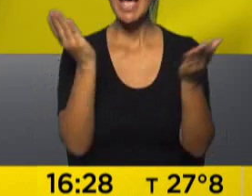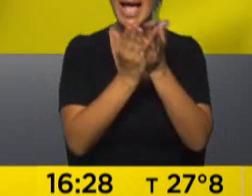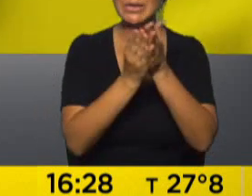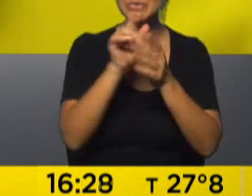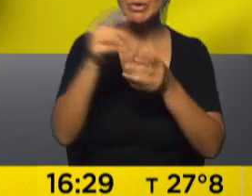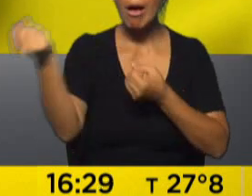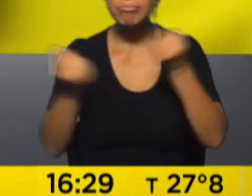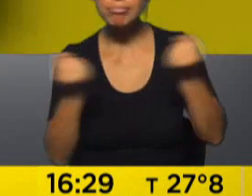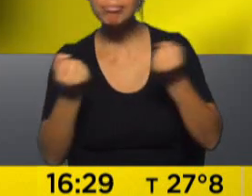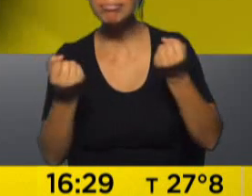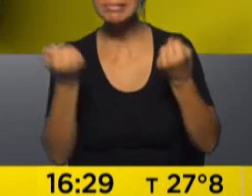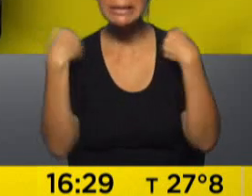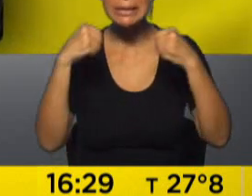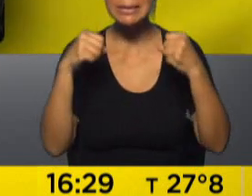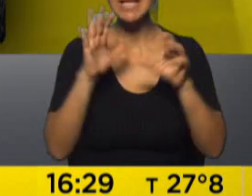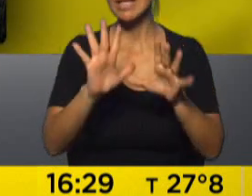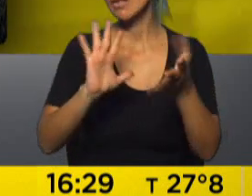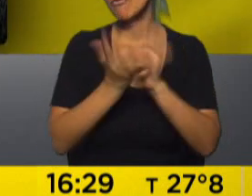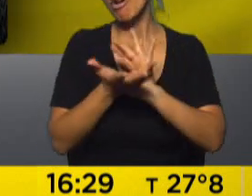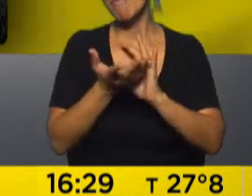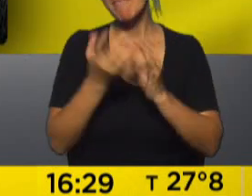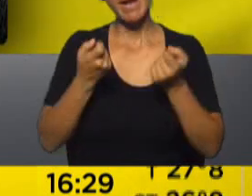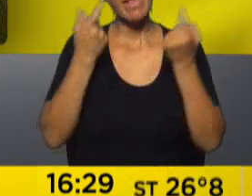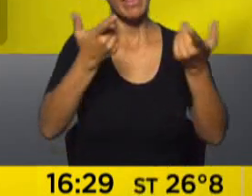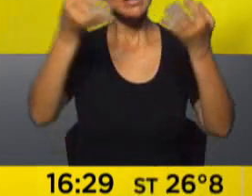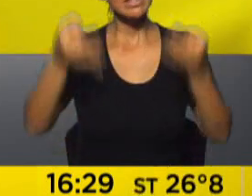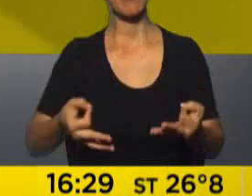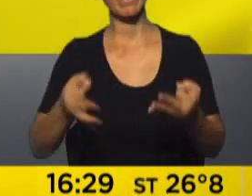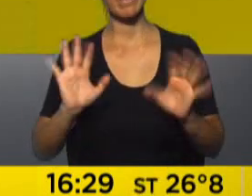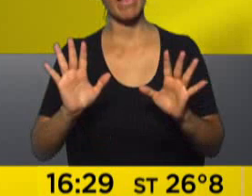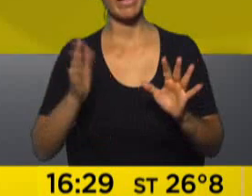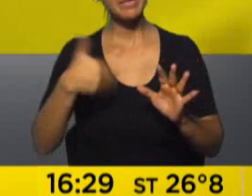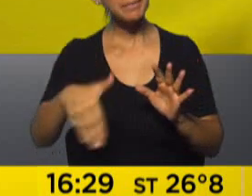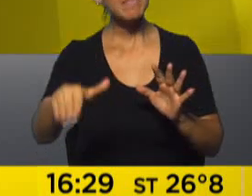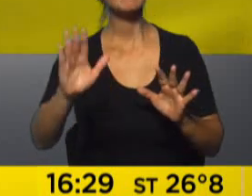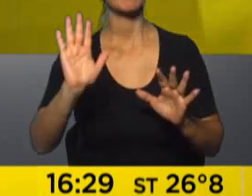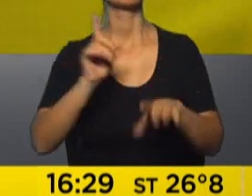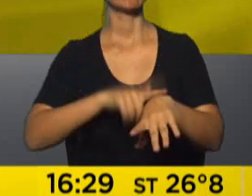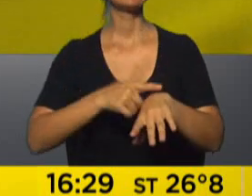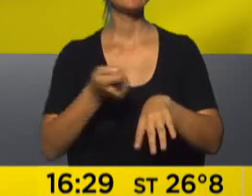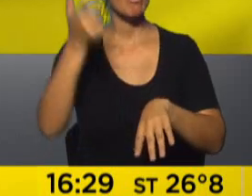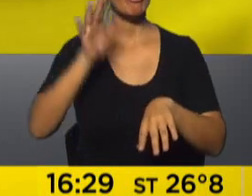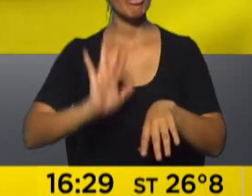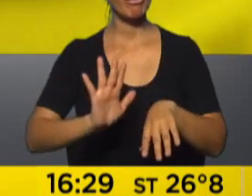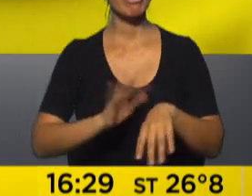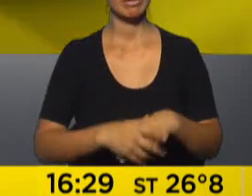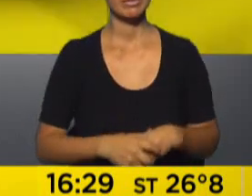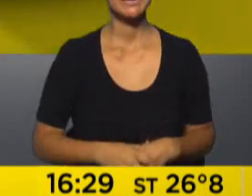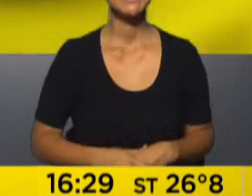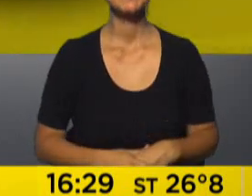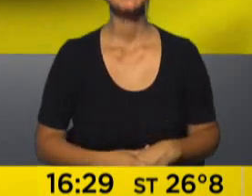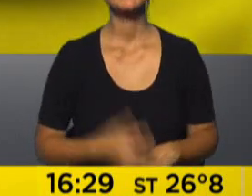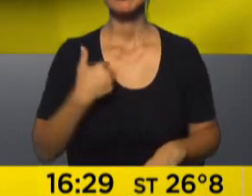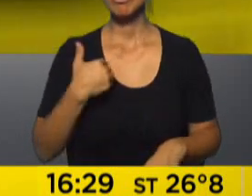algo en lo que estamos trabajando en este momento para asegurarnos de que suceda muy pronto, aseguró la cabeza del equipo Tifosi. Como parte de